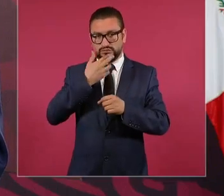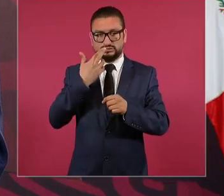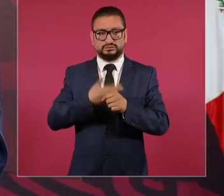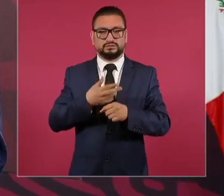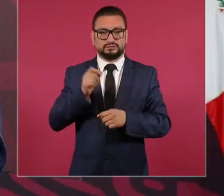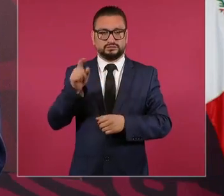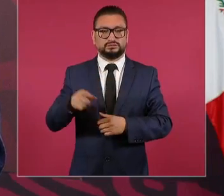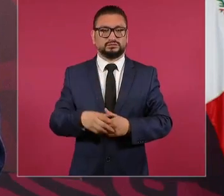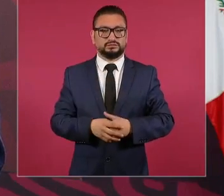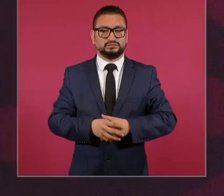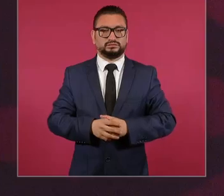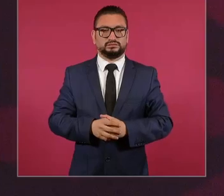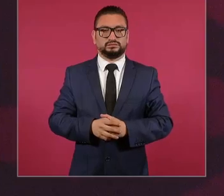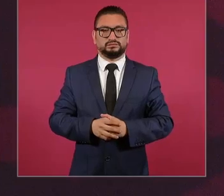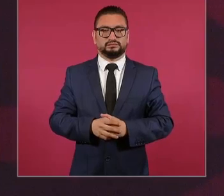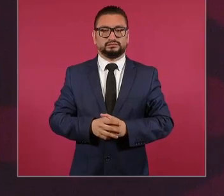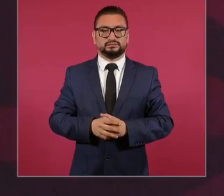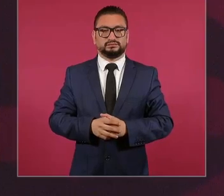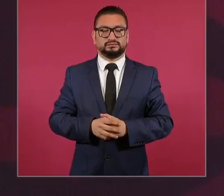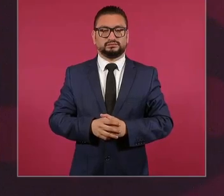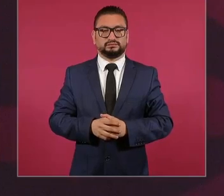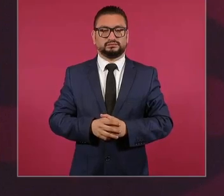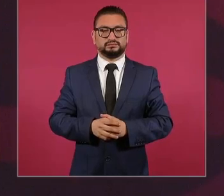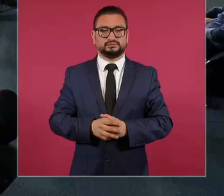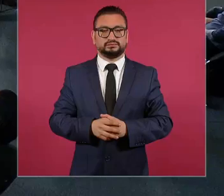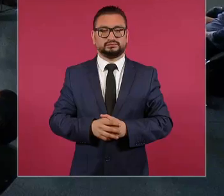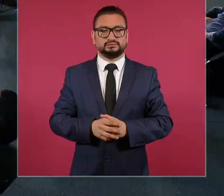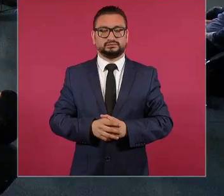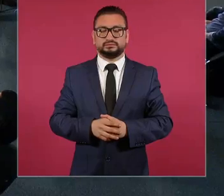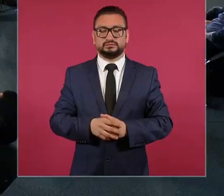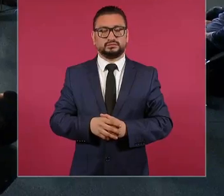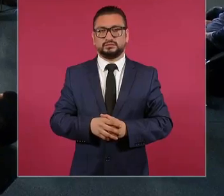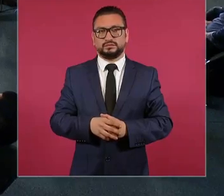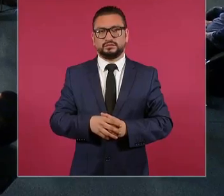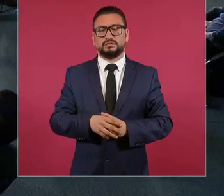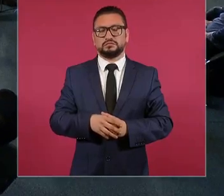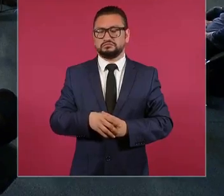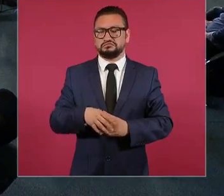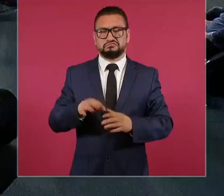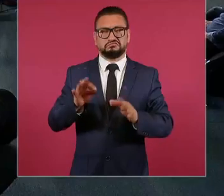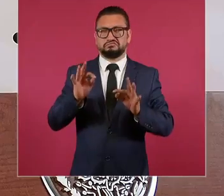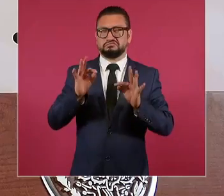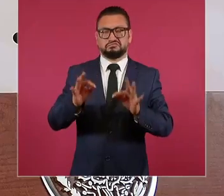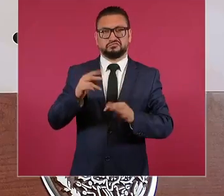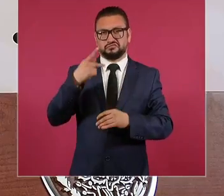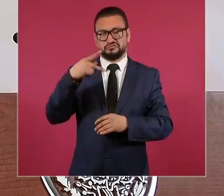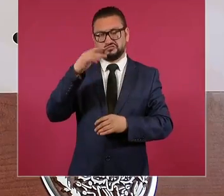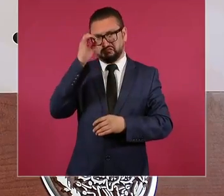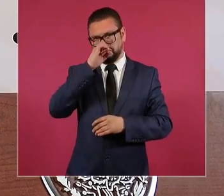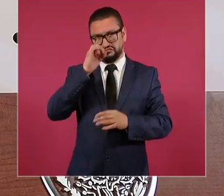buena la opinión